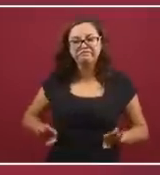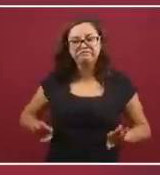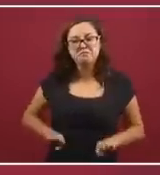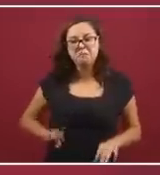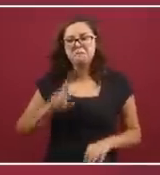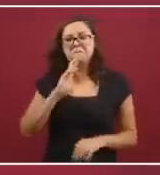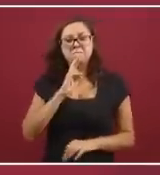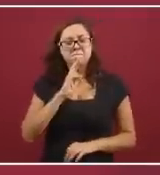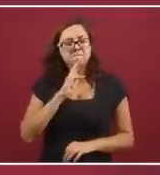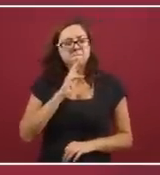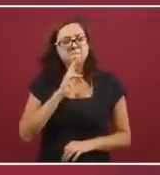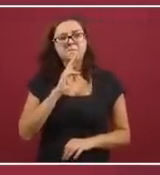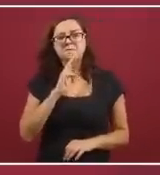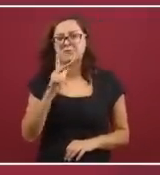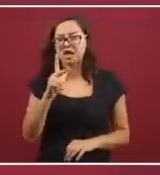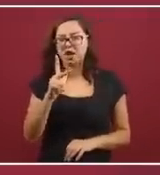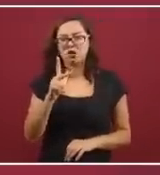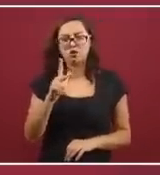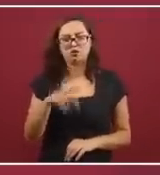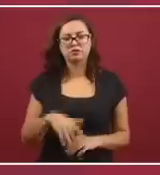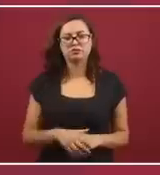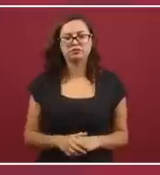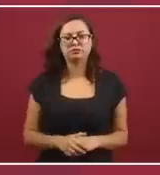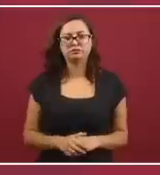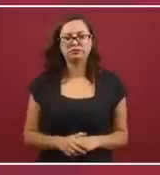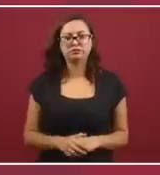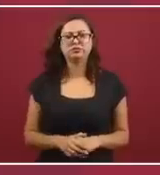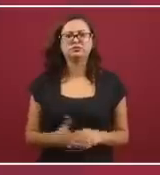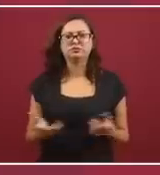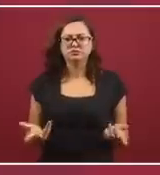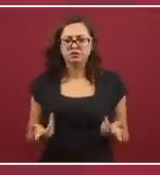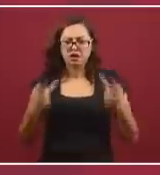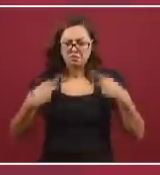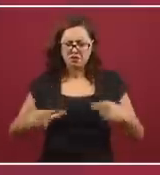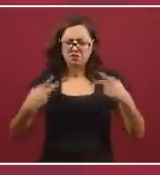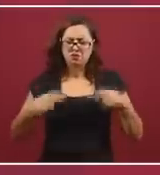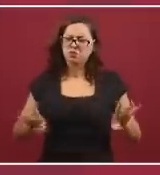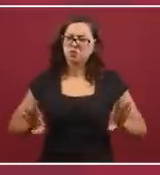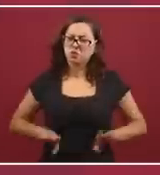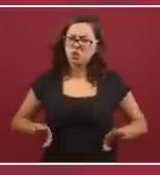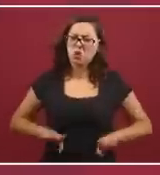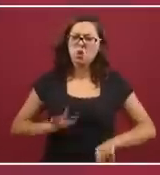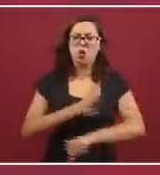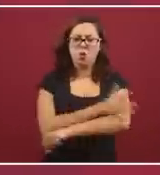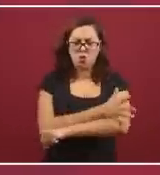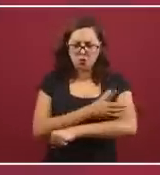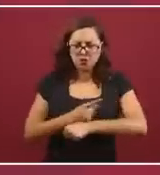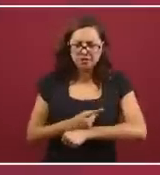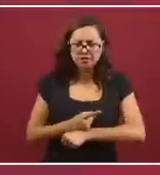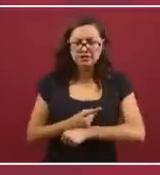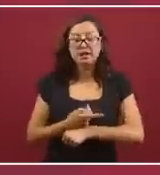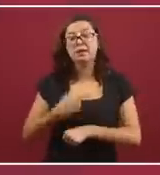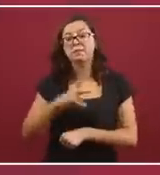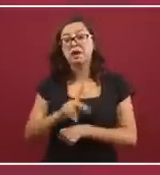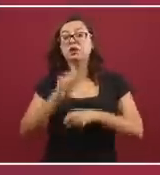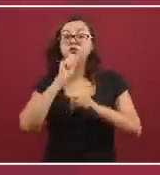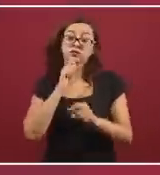no solo que sean personas íntegras sino también que